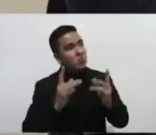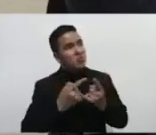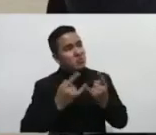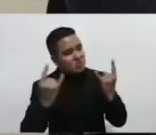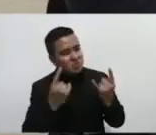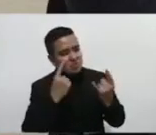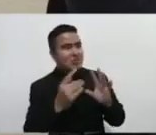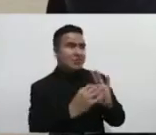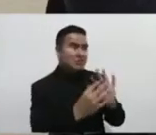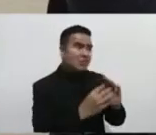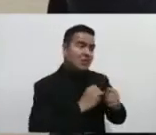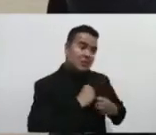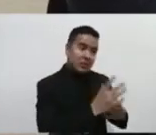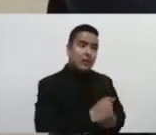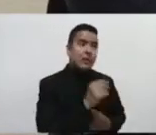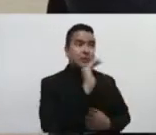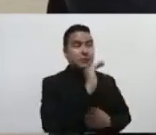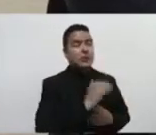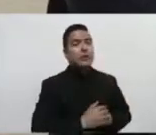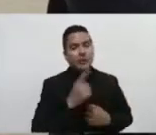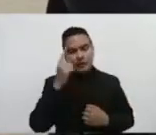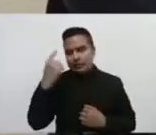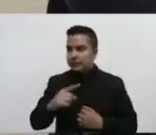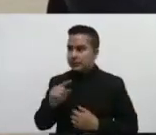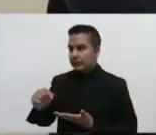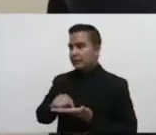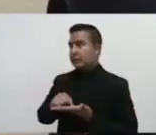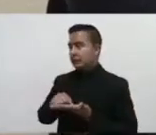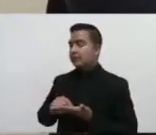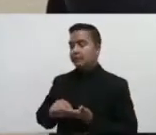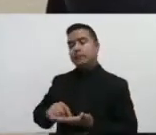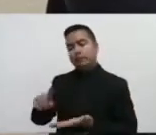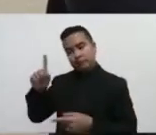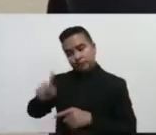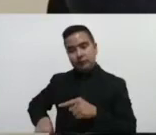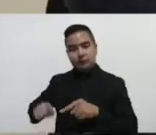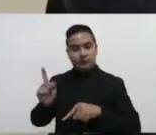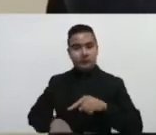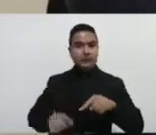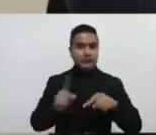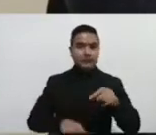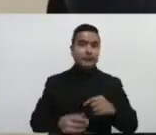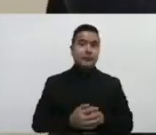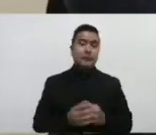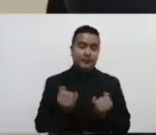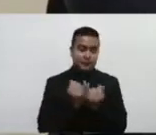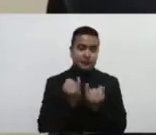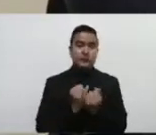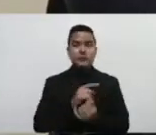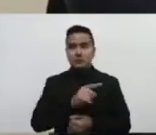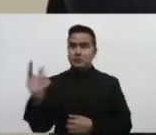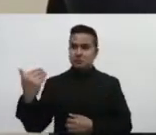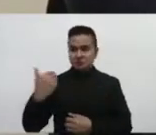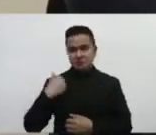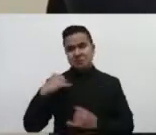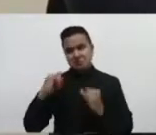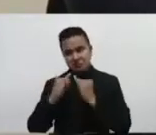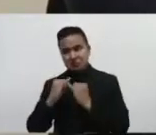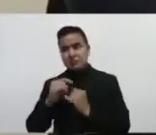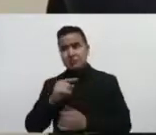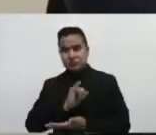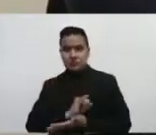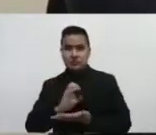es también que ellas denuncien y que denuncien esos comentarios para que la propia aplicación los pueda bajar, pero